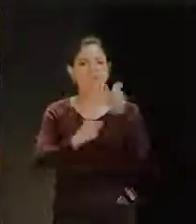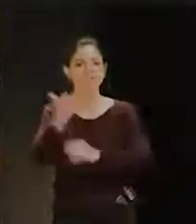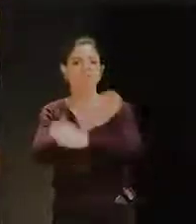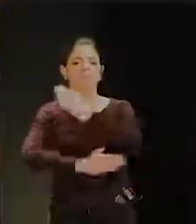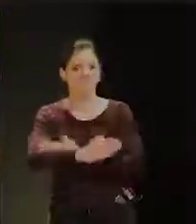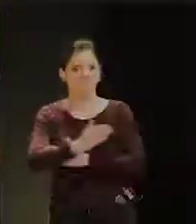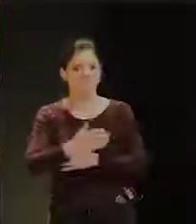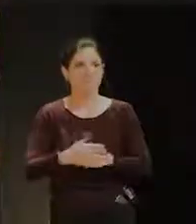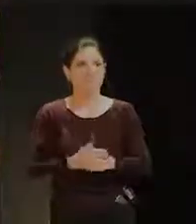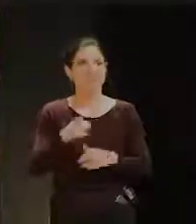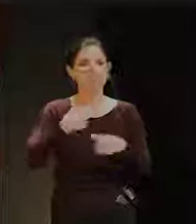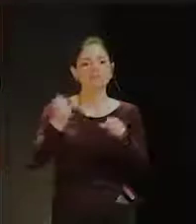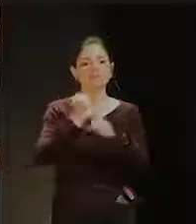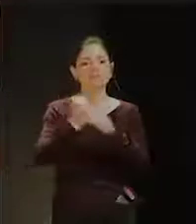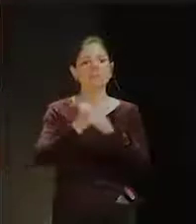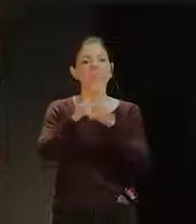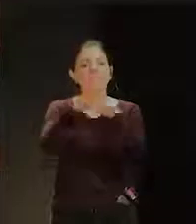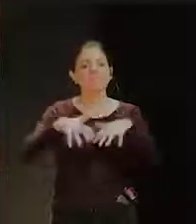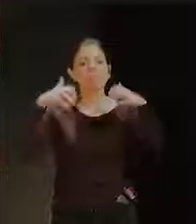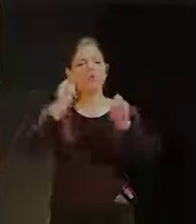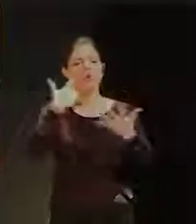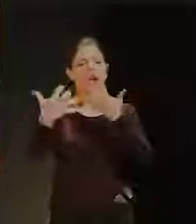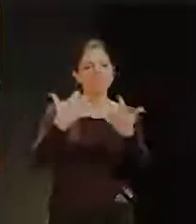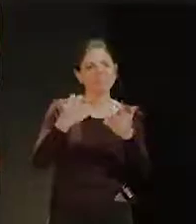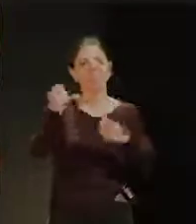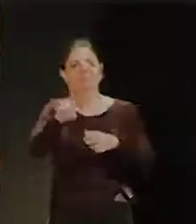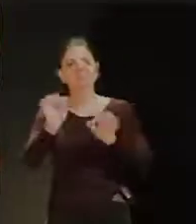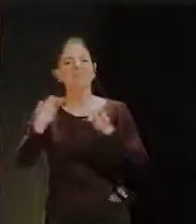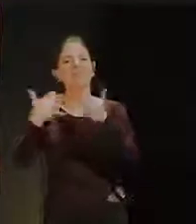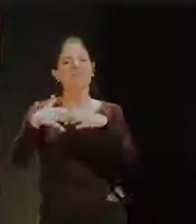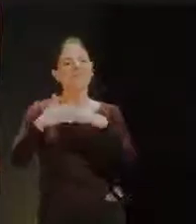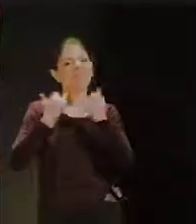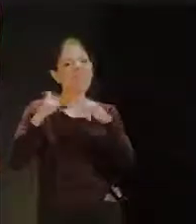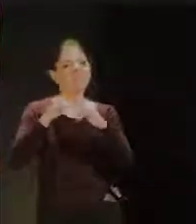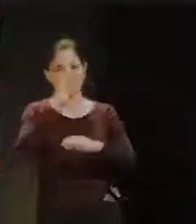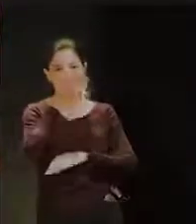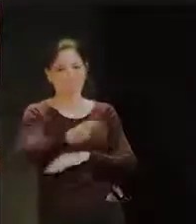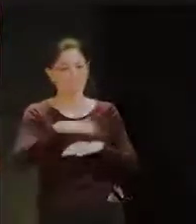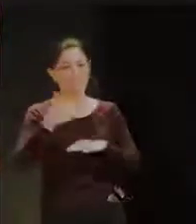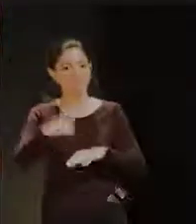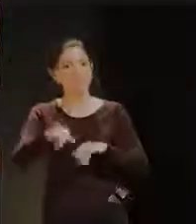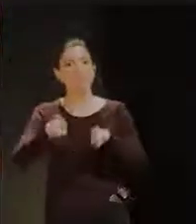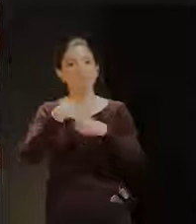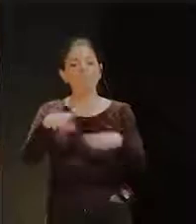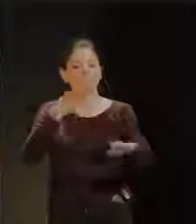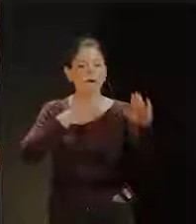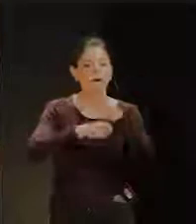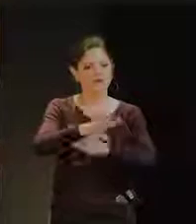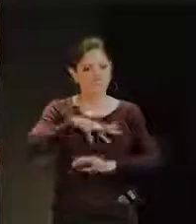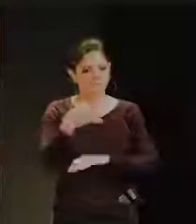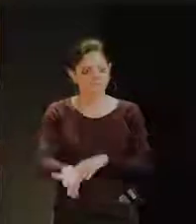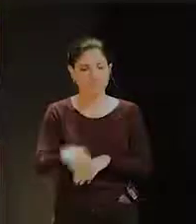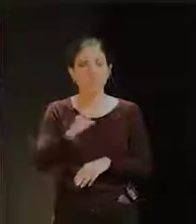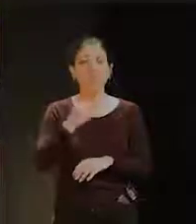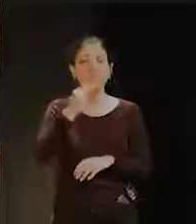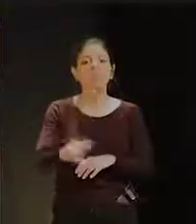con discapacidad. Trabajamos con el público, con artistas y con la industria de eventos en directo para hacer que la música sea accesible.